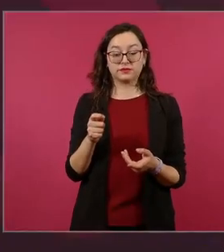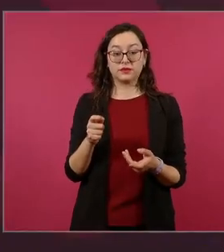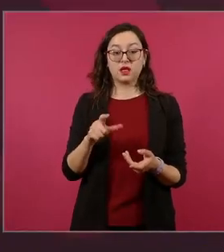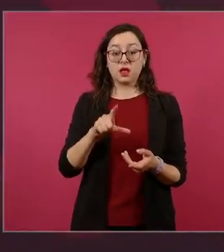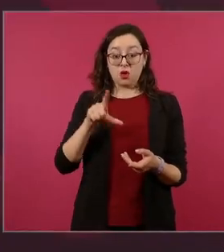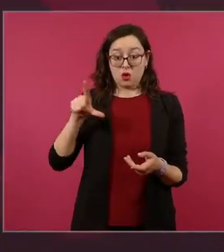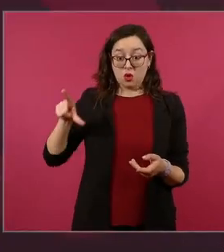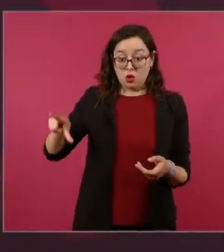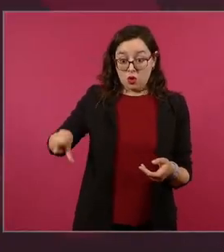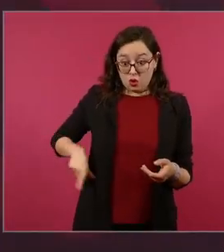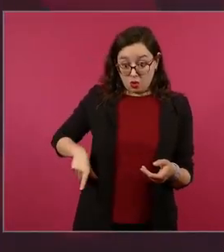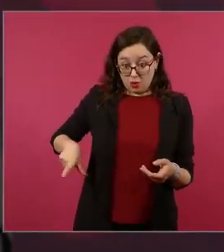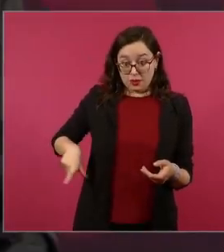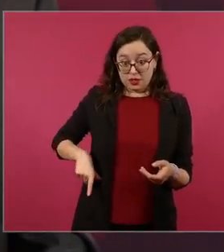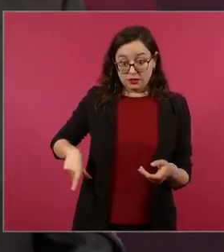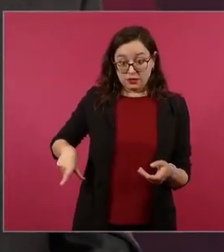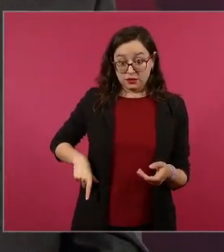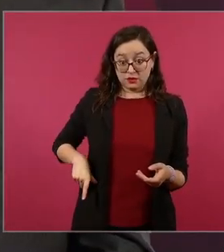que procuren